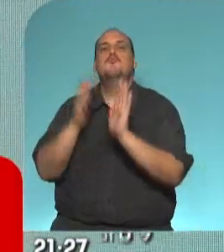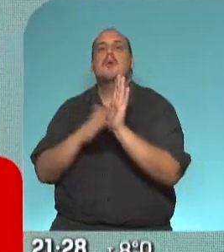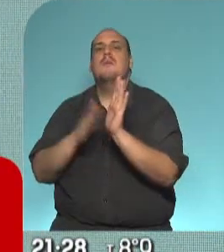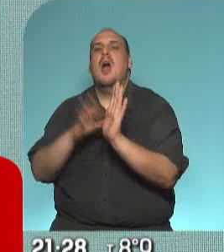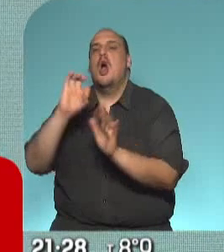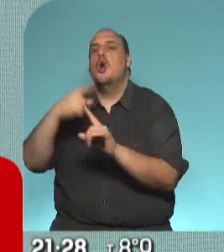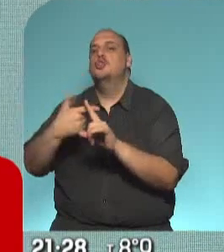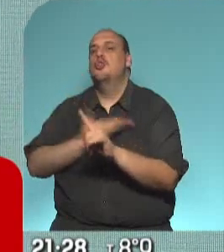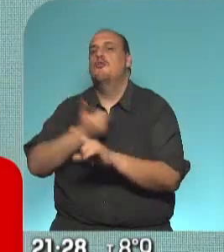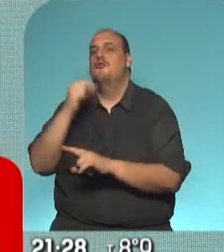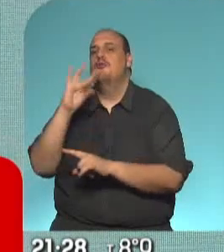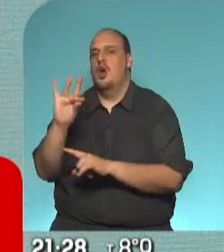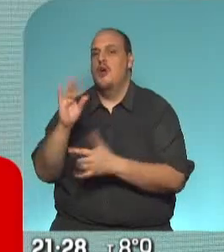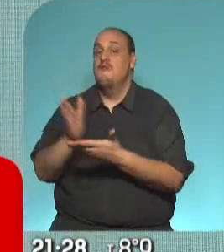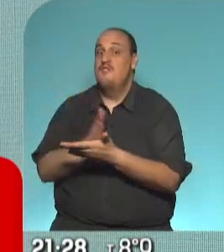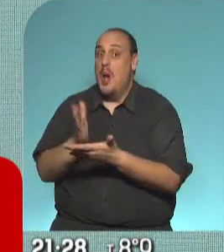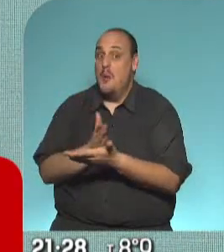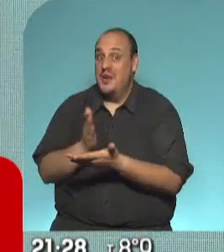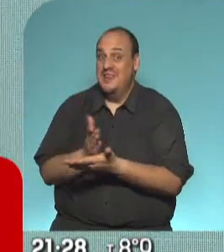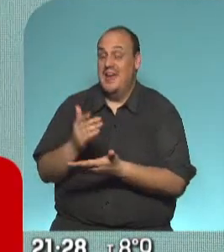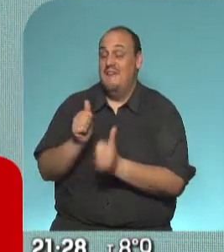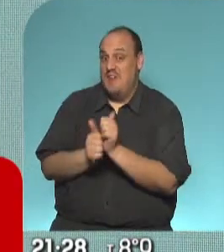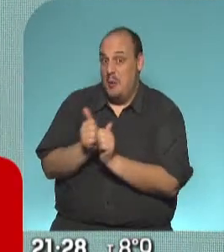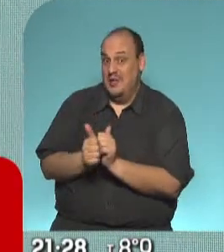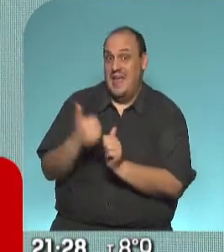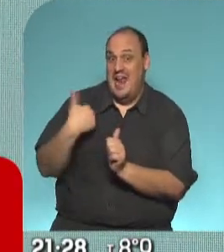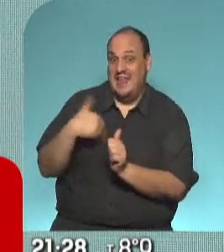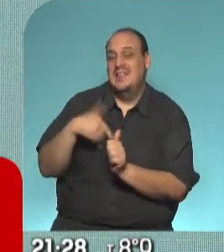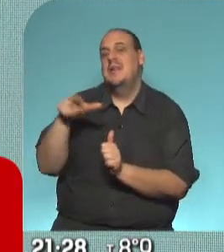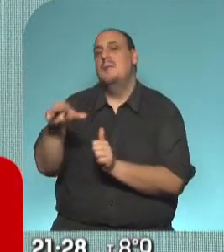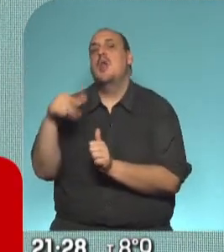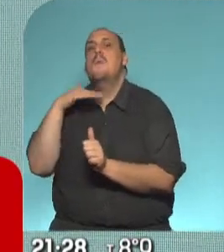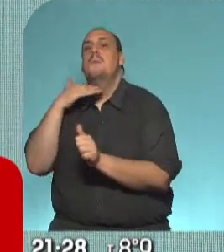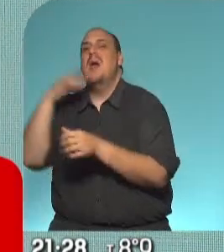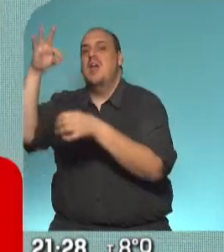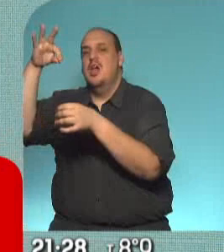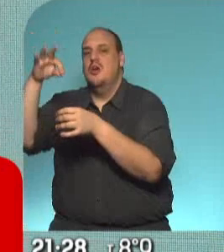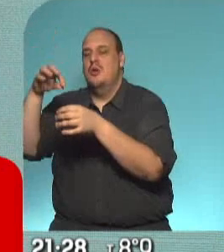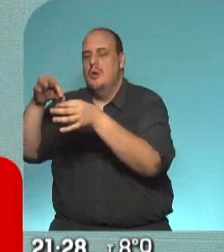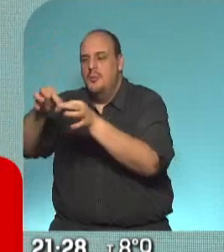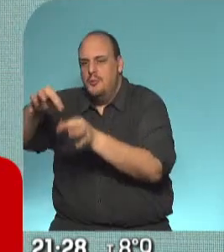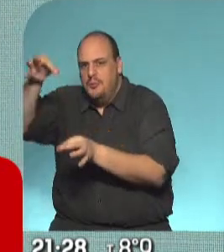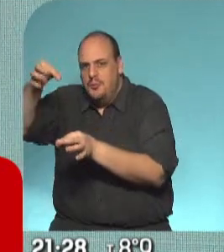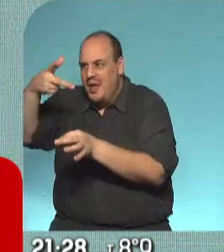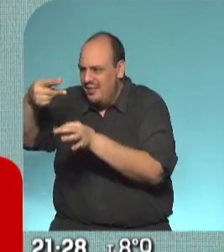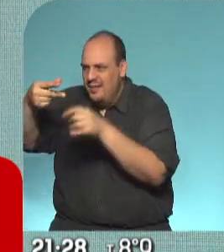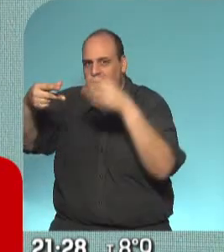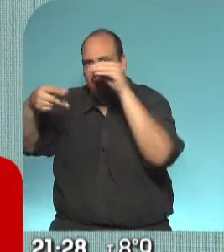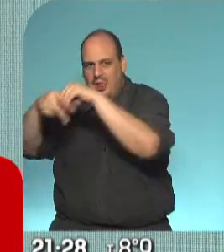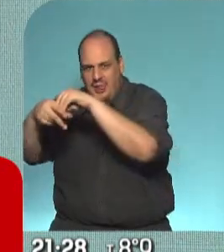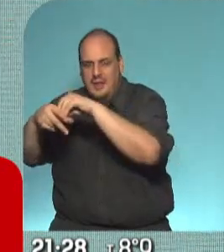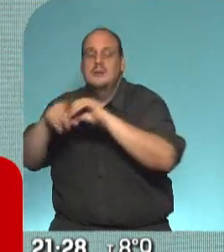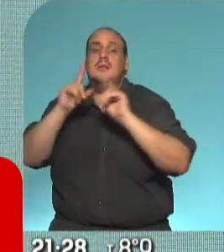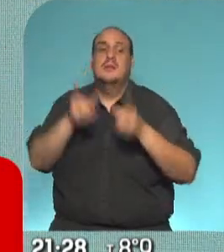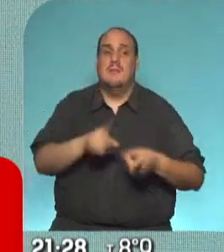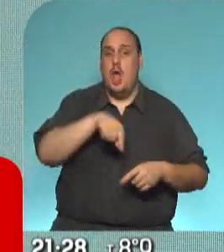la que se va a fabricar en Argentina y que se va a envasar en México. Pero por otro lado también está la vacuna que se está probando en la Argentina en el